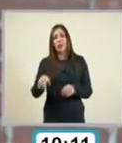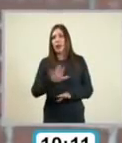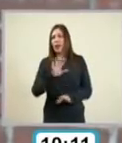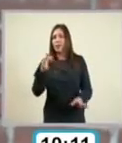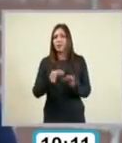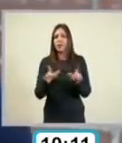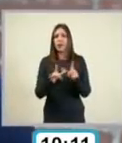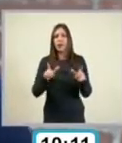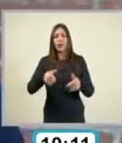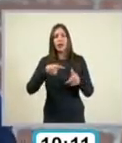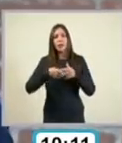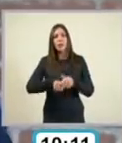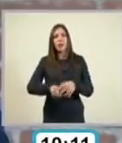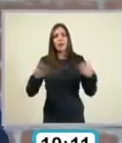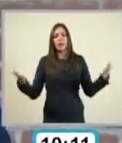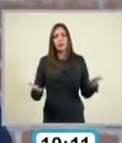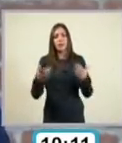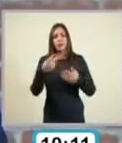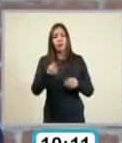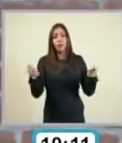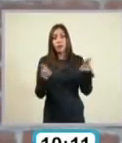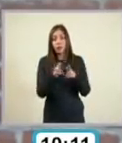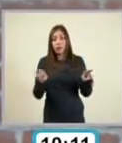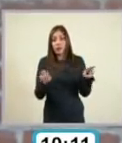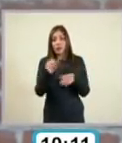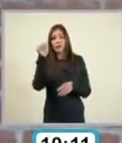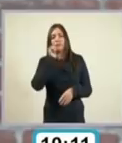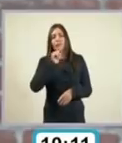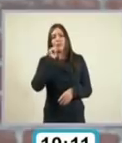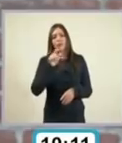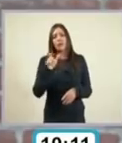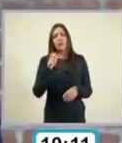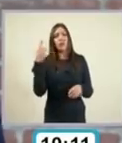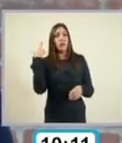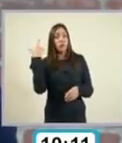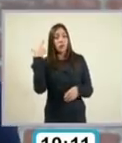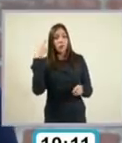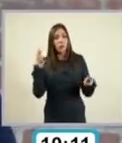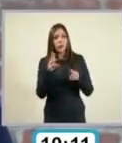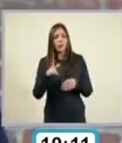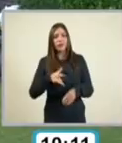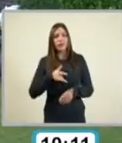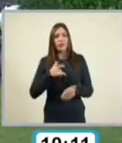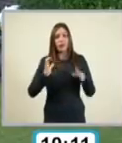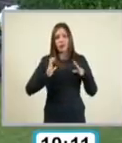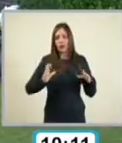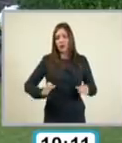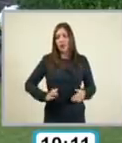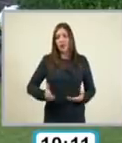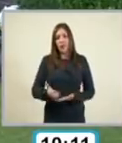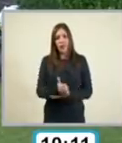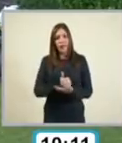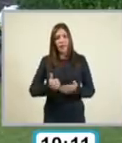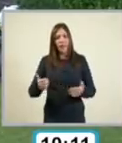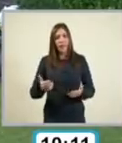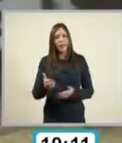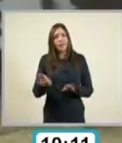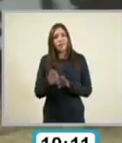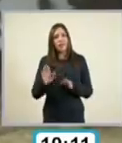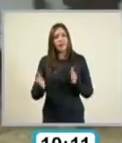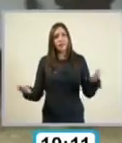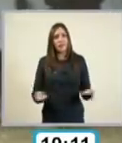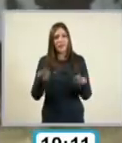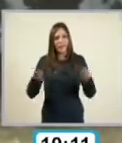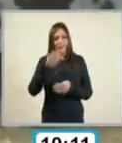con el público ahí en casita, porque tu música, sin duda alguna, es de esa música que se siente en el cuerpo, ¿no? ¿Cómo te ha ido? Cuéntanos. Muy